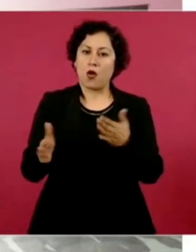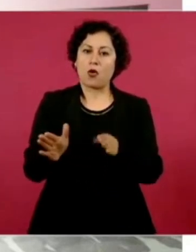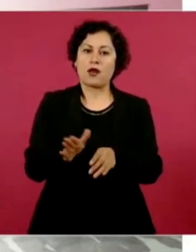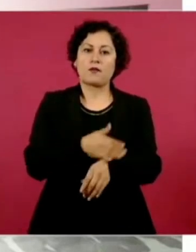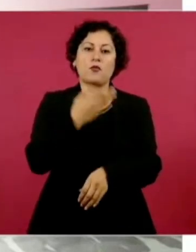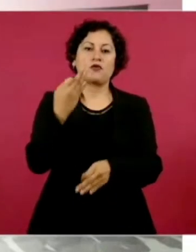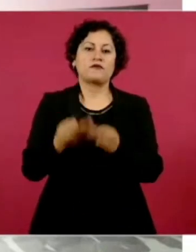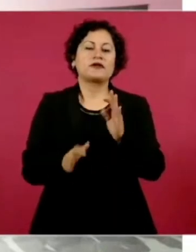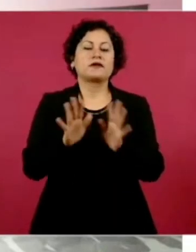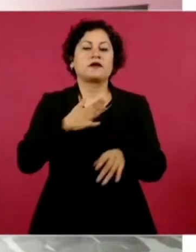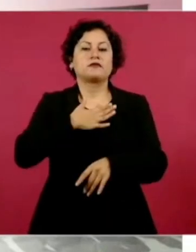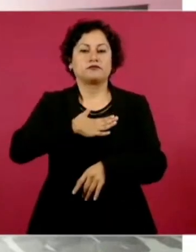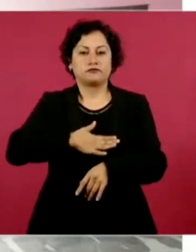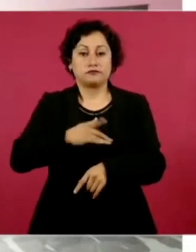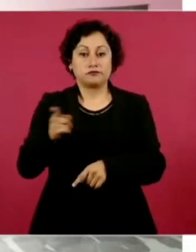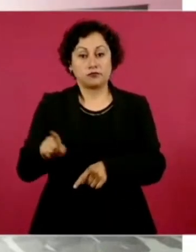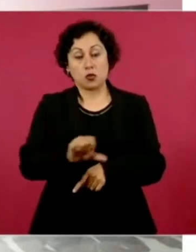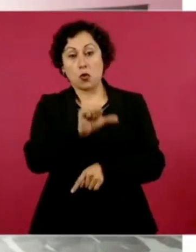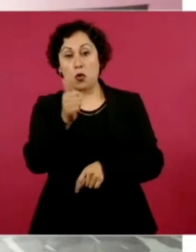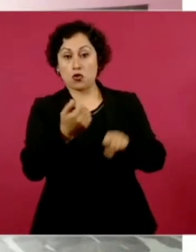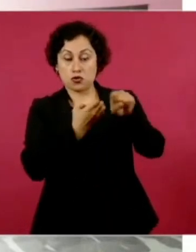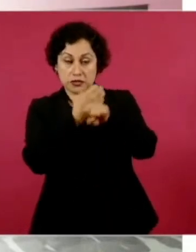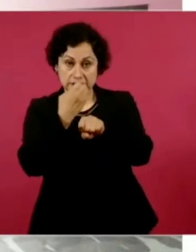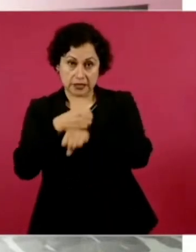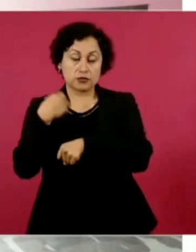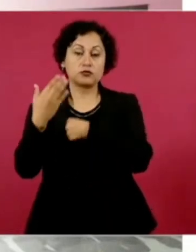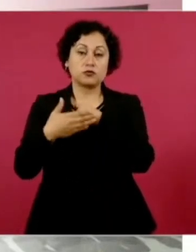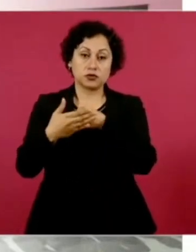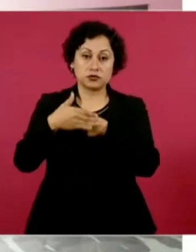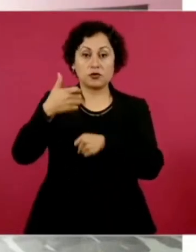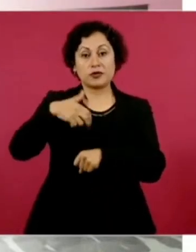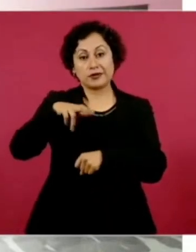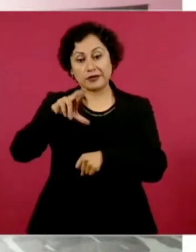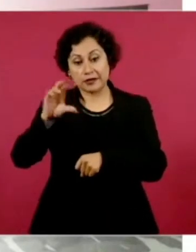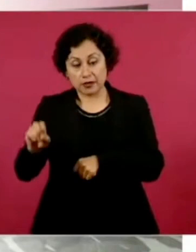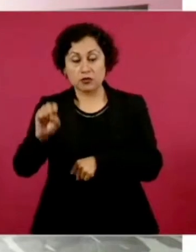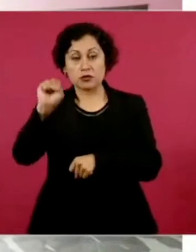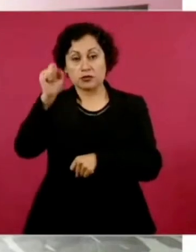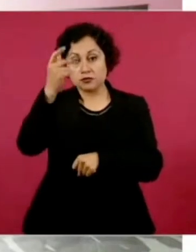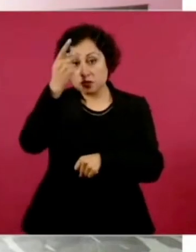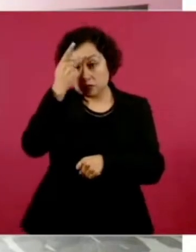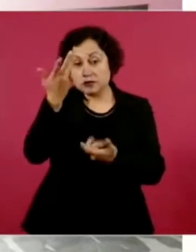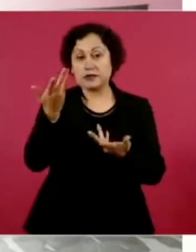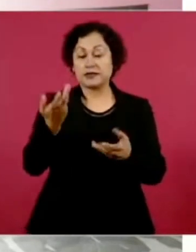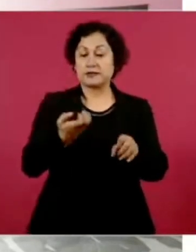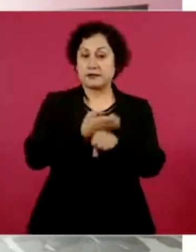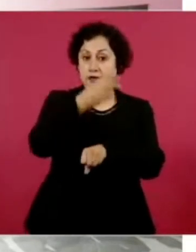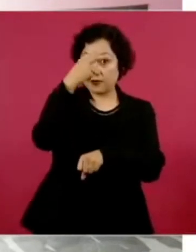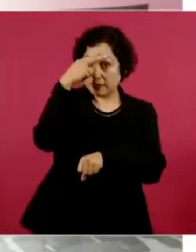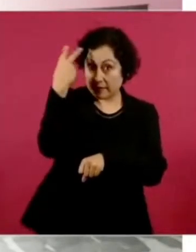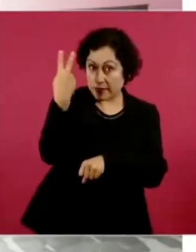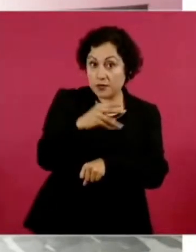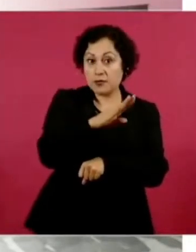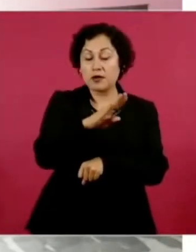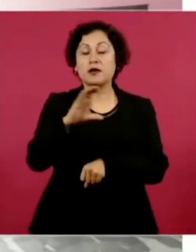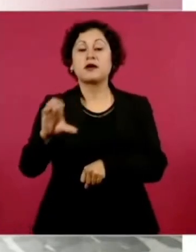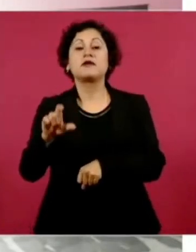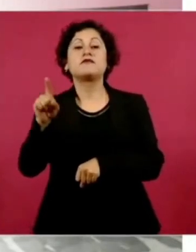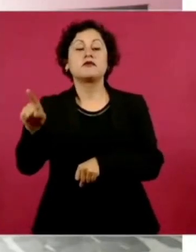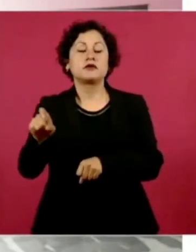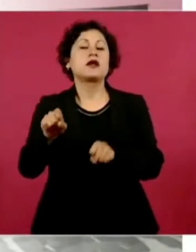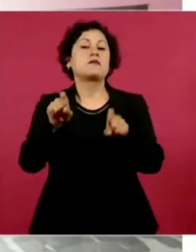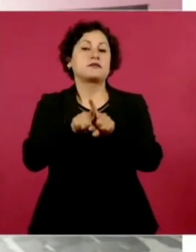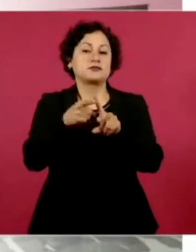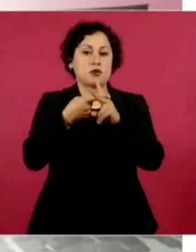en el resto de los estados, en Quintana Roo, Hidalgo, San Luis Potosí, Baja California, el Estado de México y en segundas etapas de Guerrero y de aquí de la